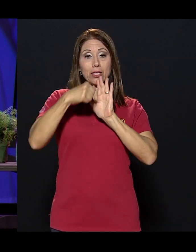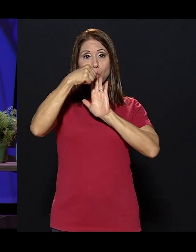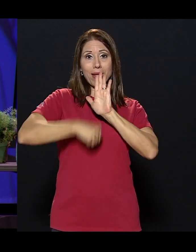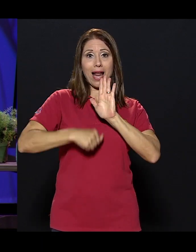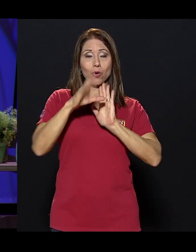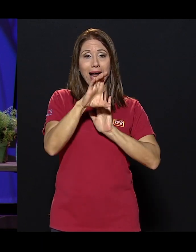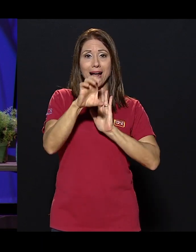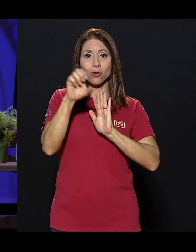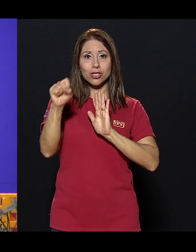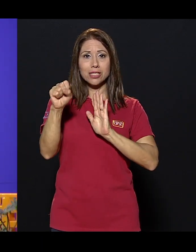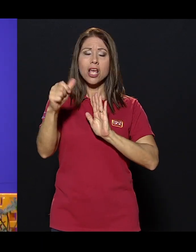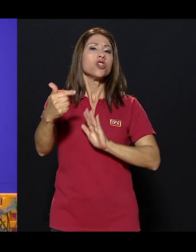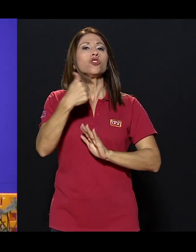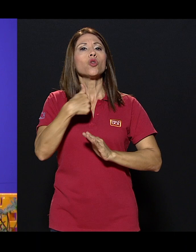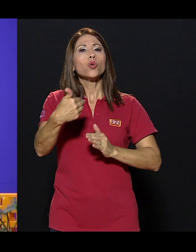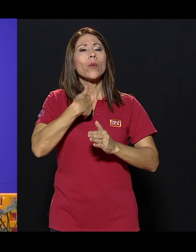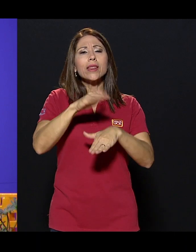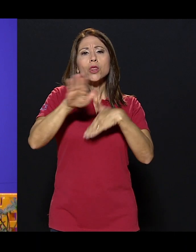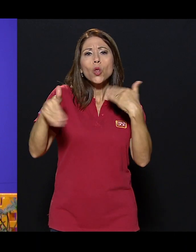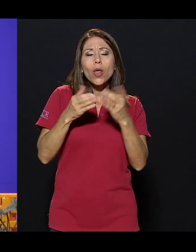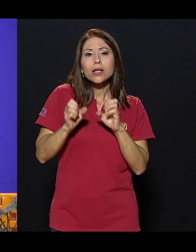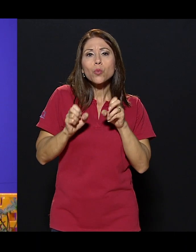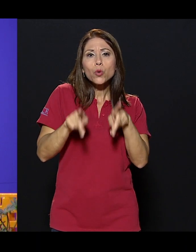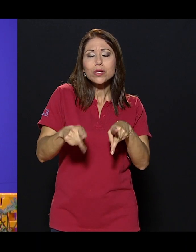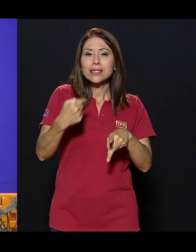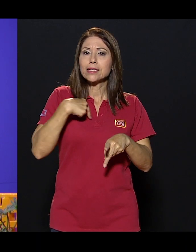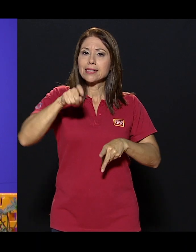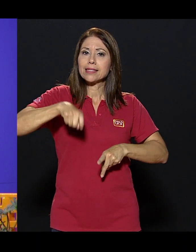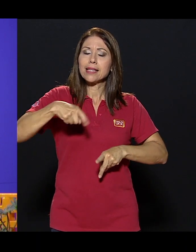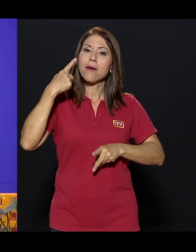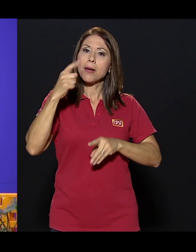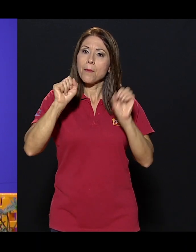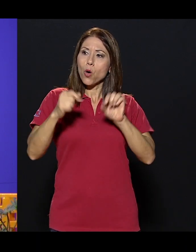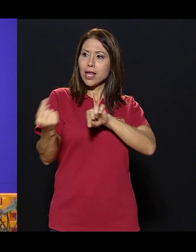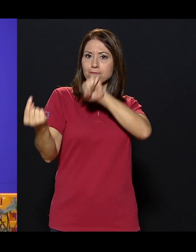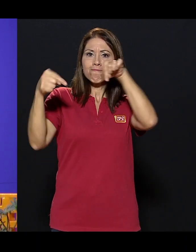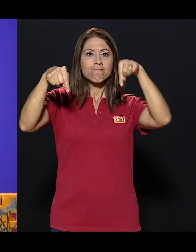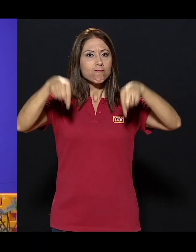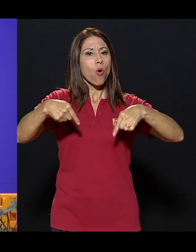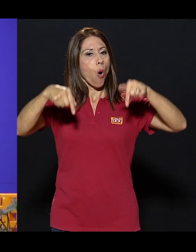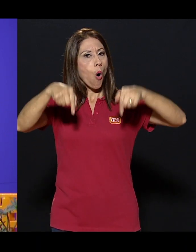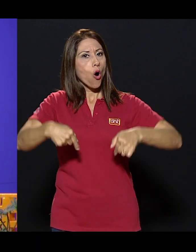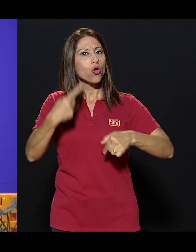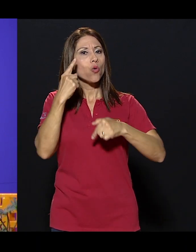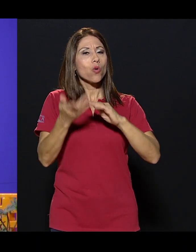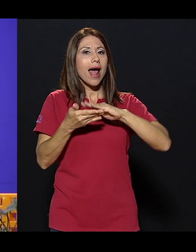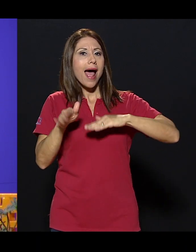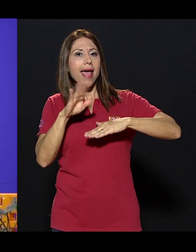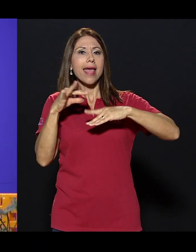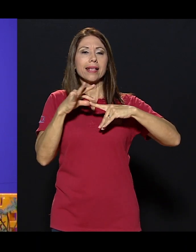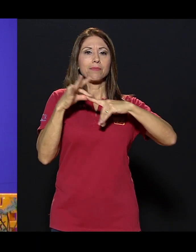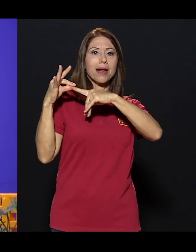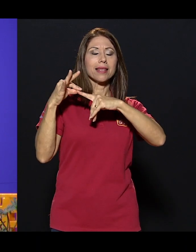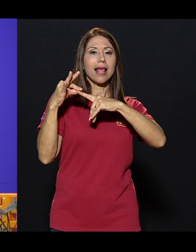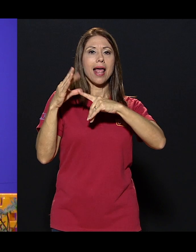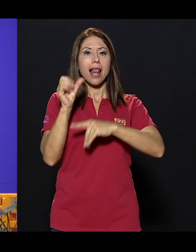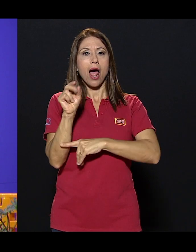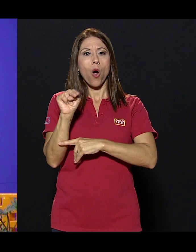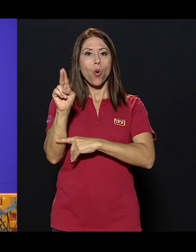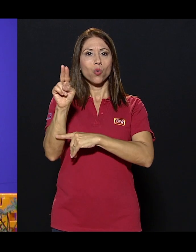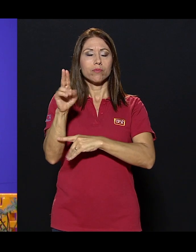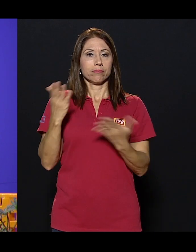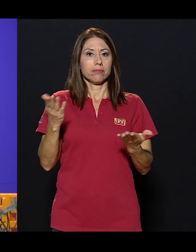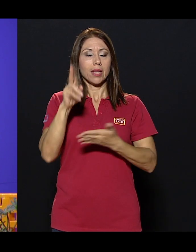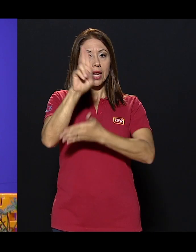Social, yo tuve todas las oportunidades que necesitaba para poder estar aquí hoy y para ser hoy una experta de Naciones Unidas. Y la Universidad de